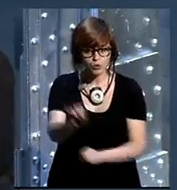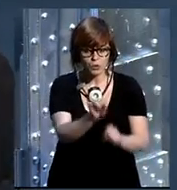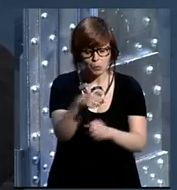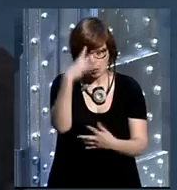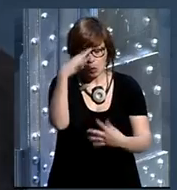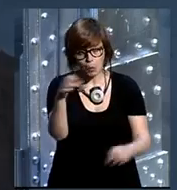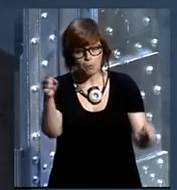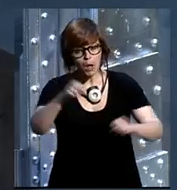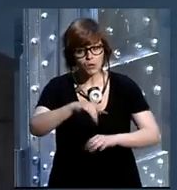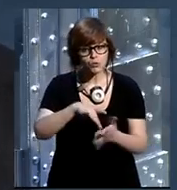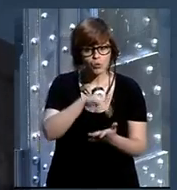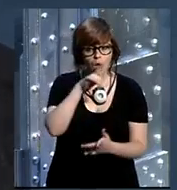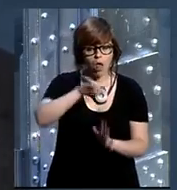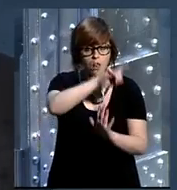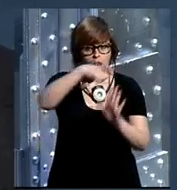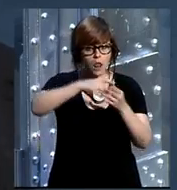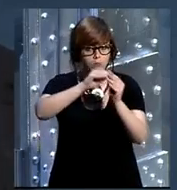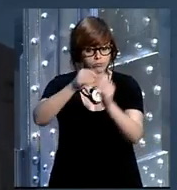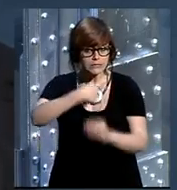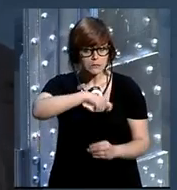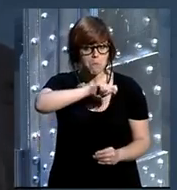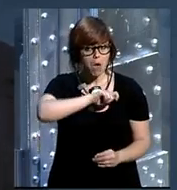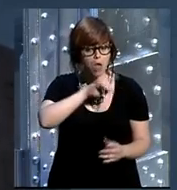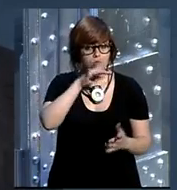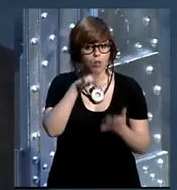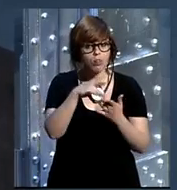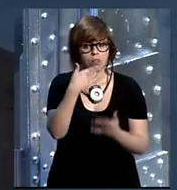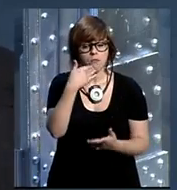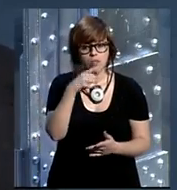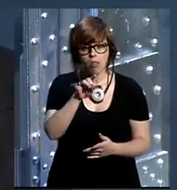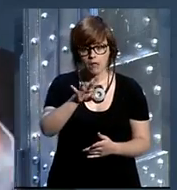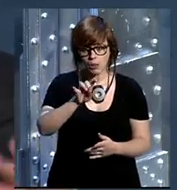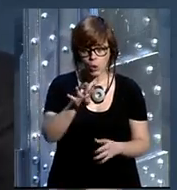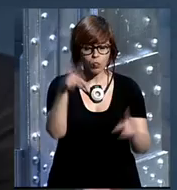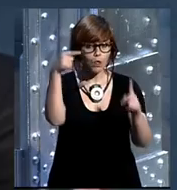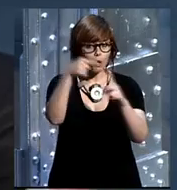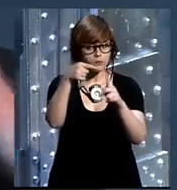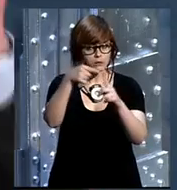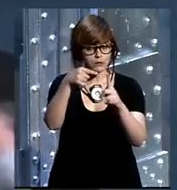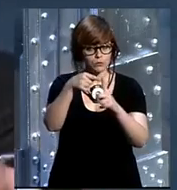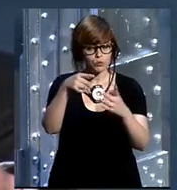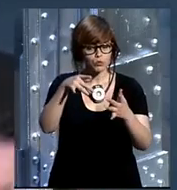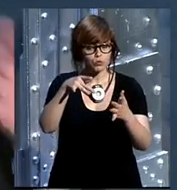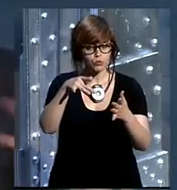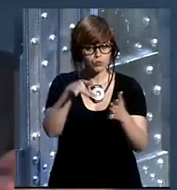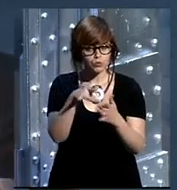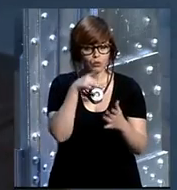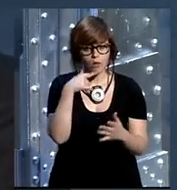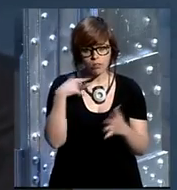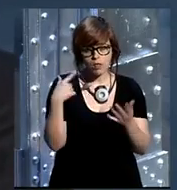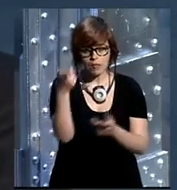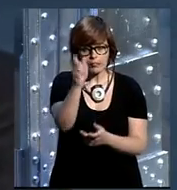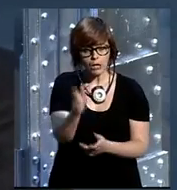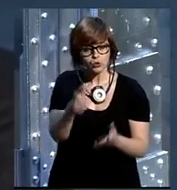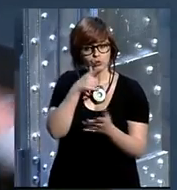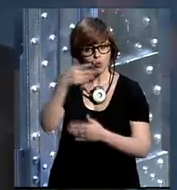razonable, era bastante similar a la legislación que tiene en España, que hay que tener 14 años, por ejemplo, para tener un proceso de datos sin tener el consentimiento